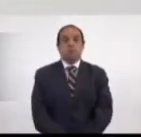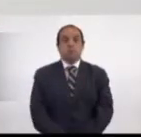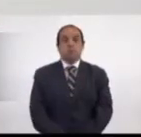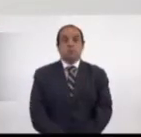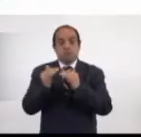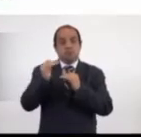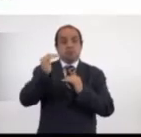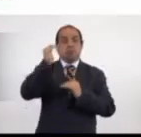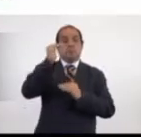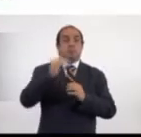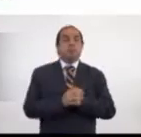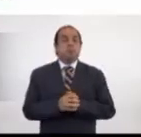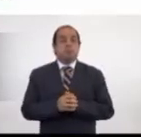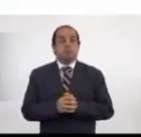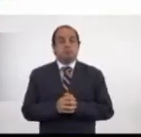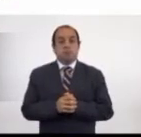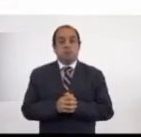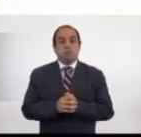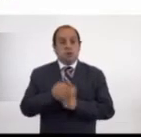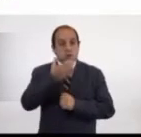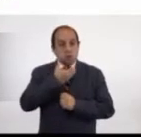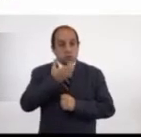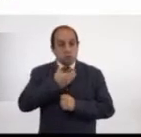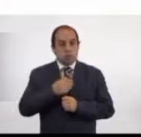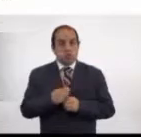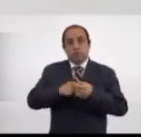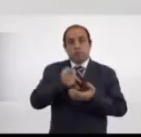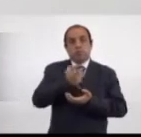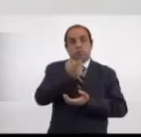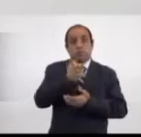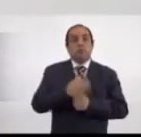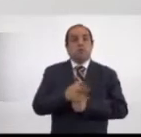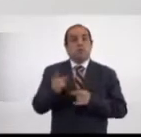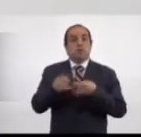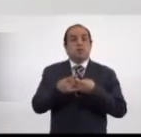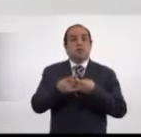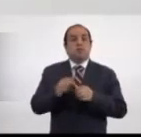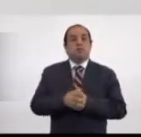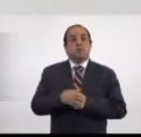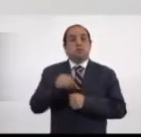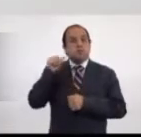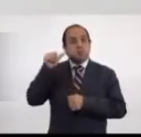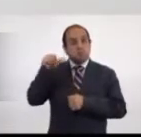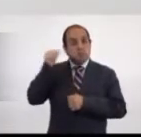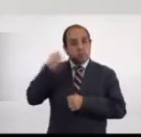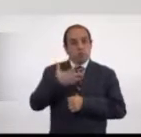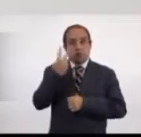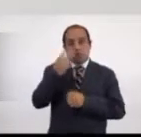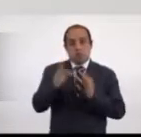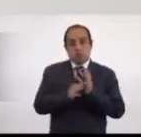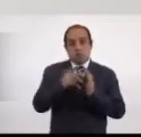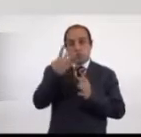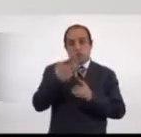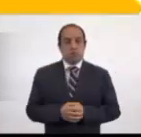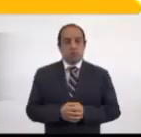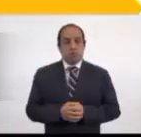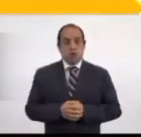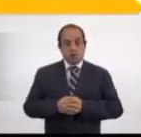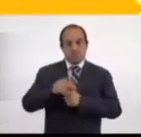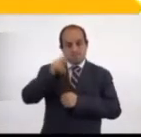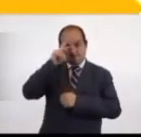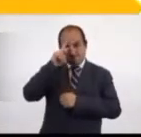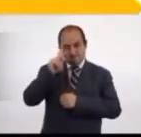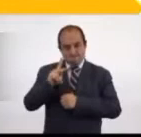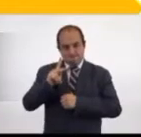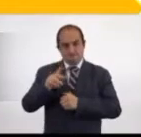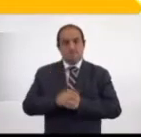de la capital porque se traducirán en empleo para los ciudadanos. La secretaria de Administración y Finanzas, Luz Elena González Escobar,